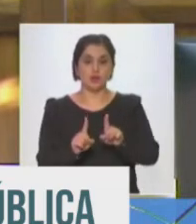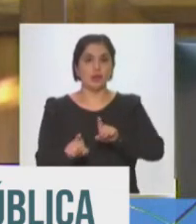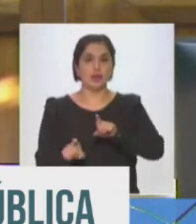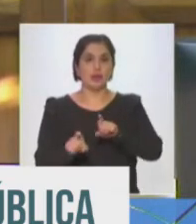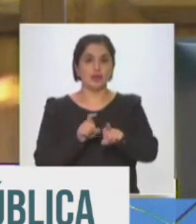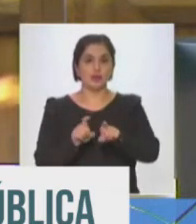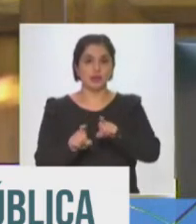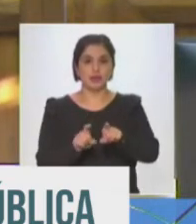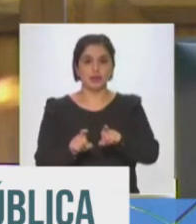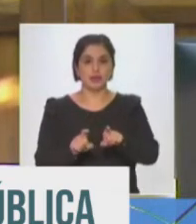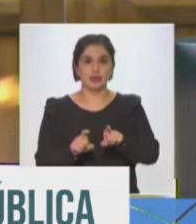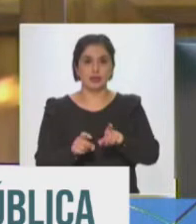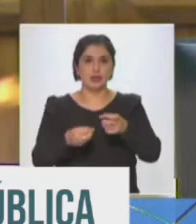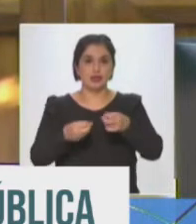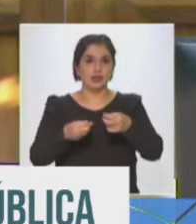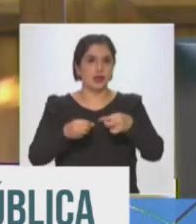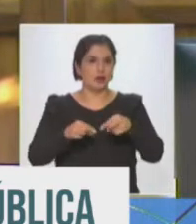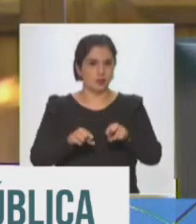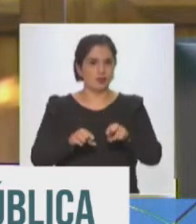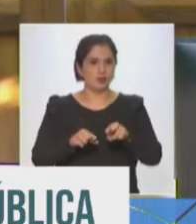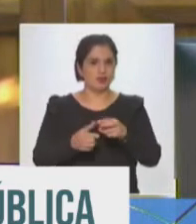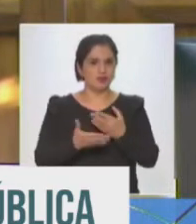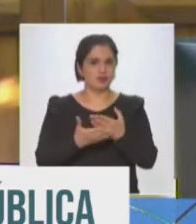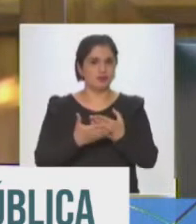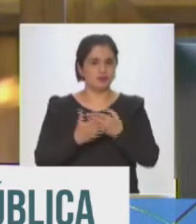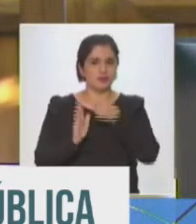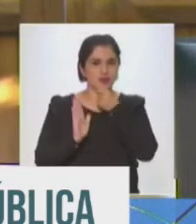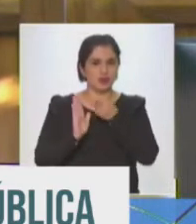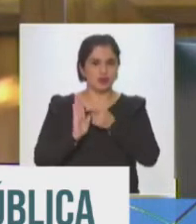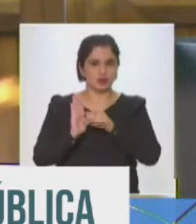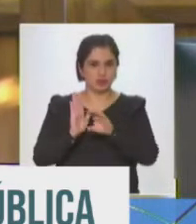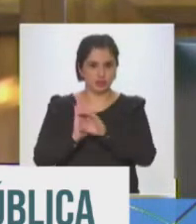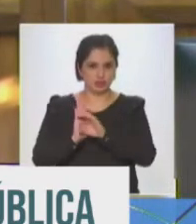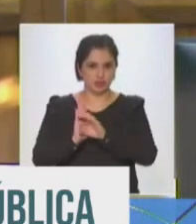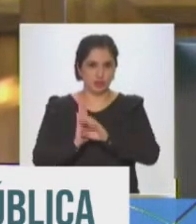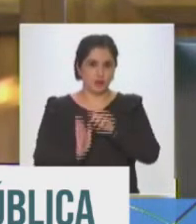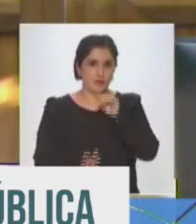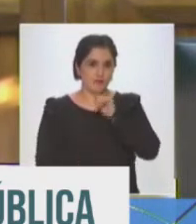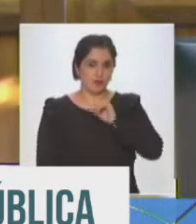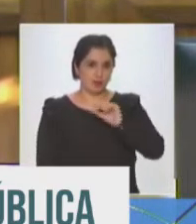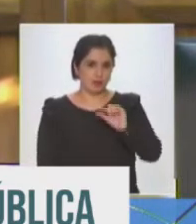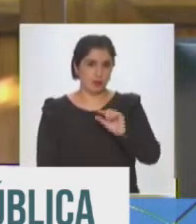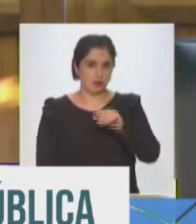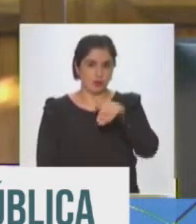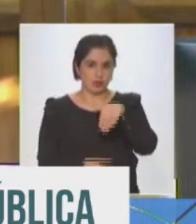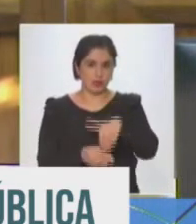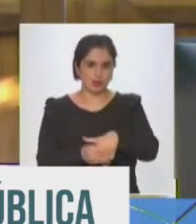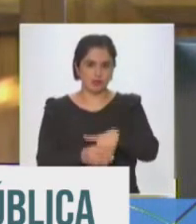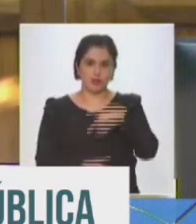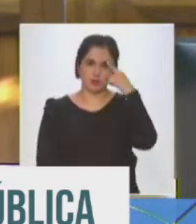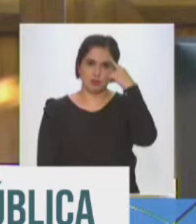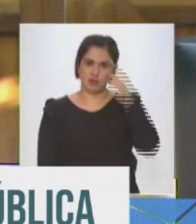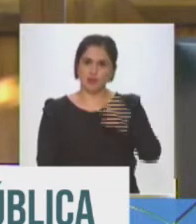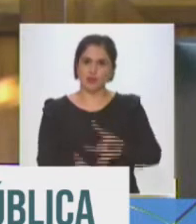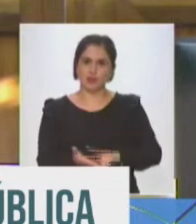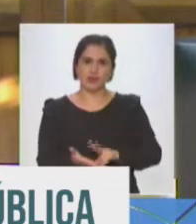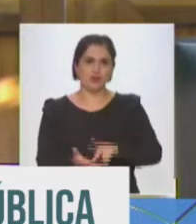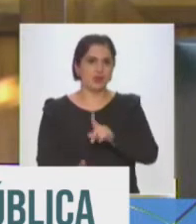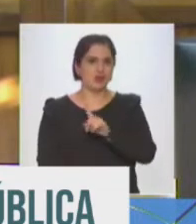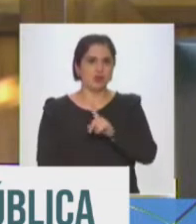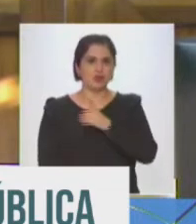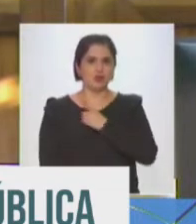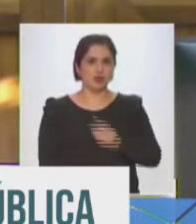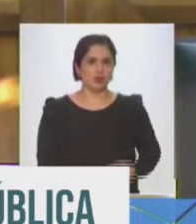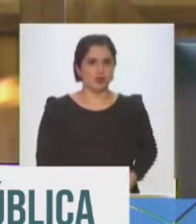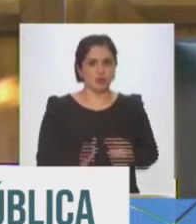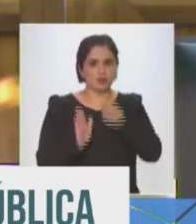la familia del gobernante. Después de conocerse nuevos antecedentes dados a conocer por CIPER, fue el abogado Luis Mariano Rendón quien los puso